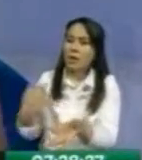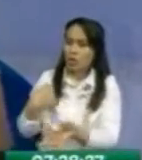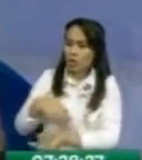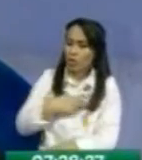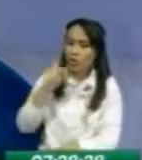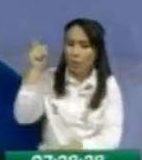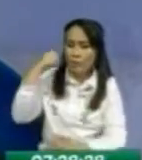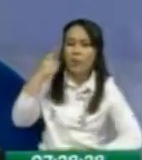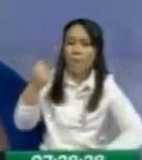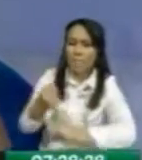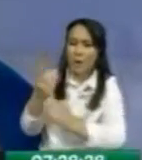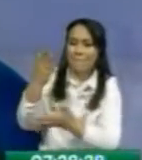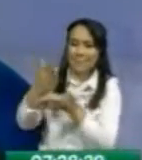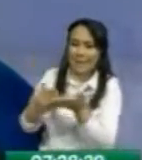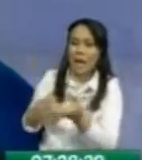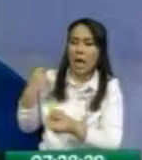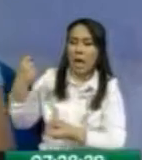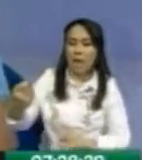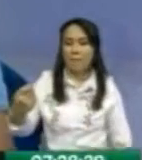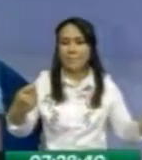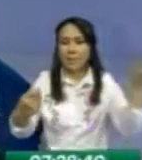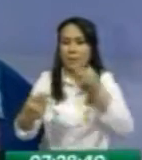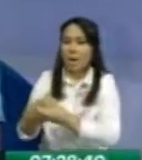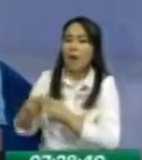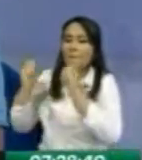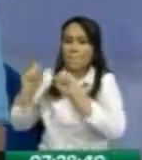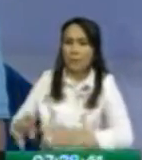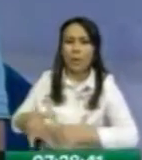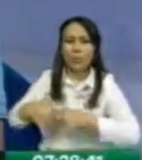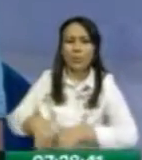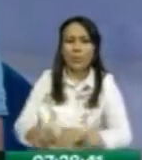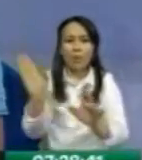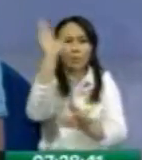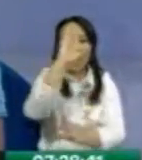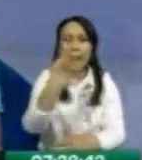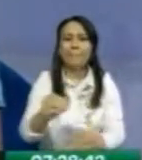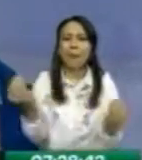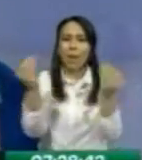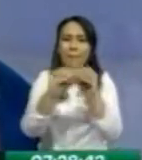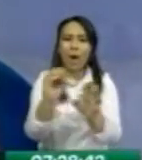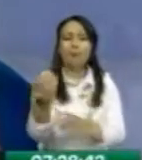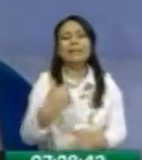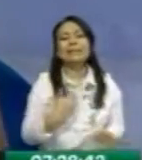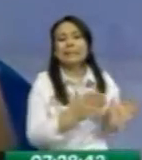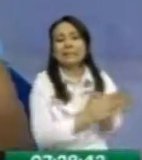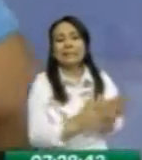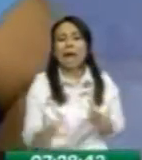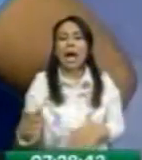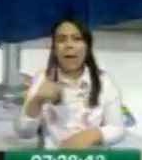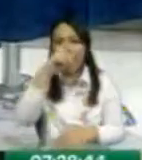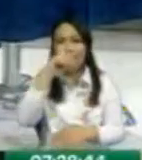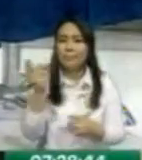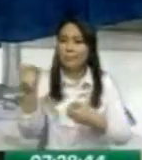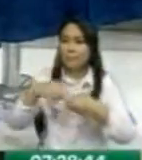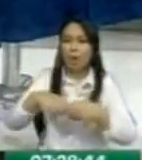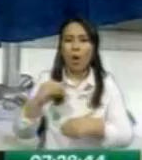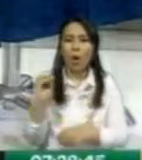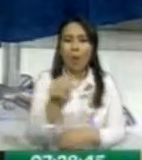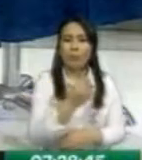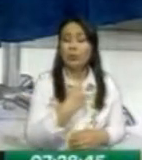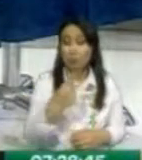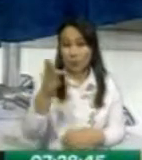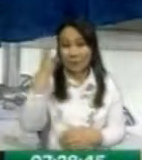con el Ministerio del Trabajo y el presidente Moreno de lograr este proceso de empleabilidad juvenil a través del programa Empleo. ¿Tienen cifras o estadísticas